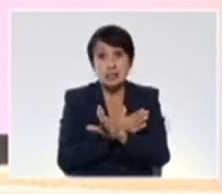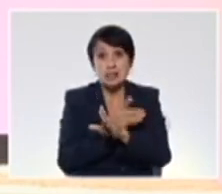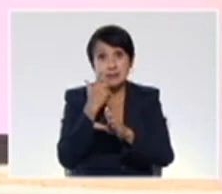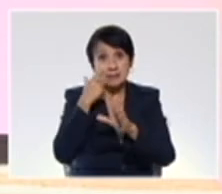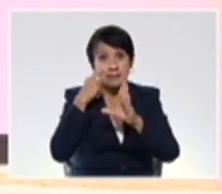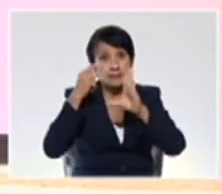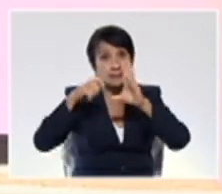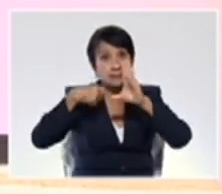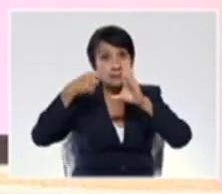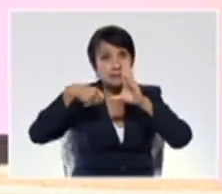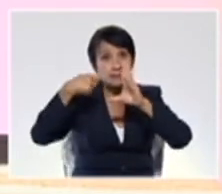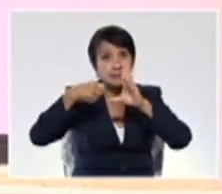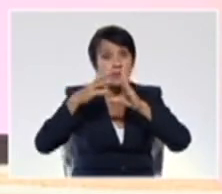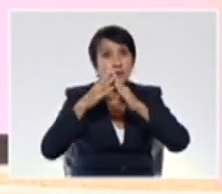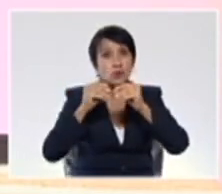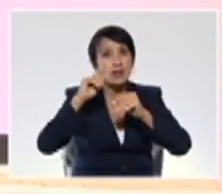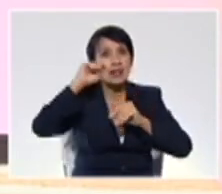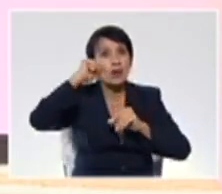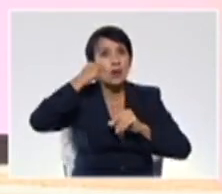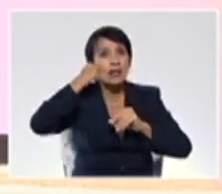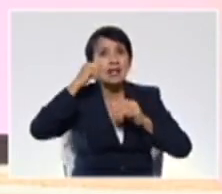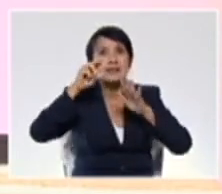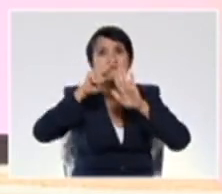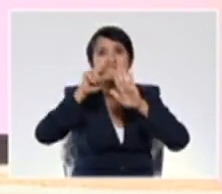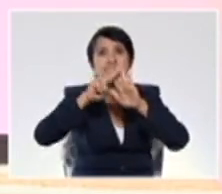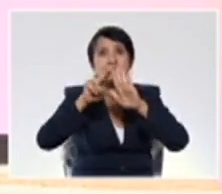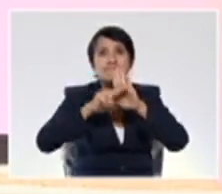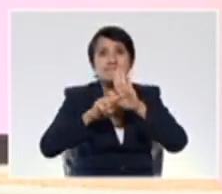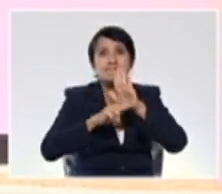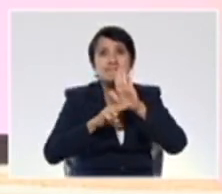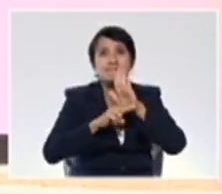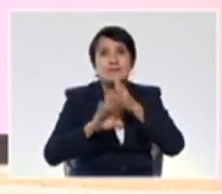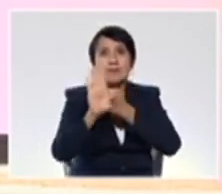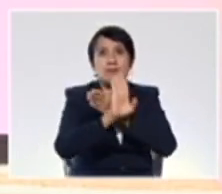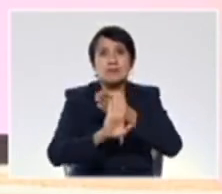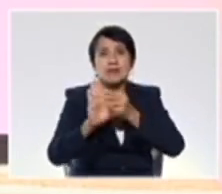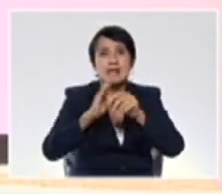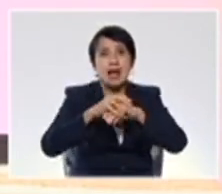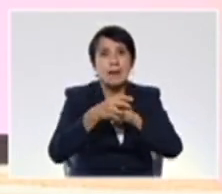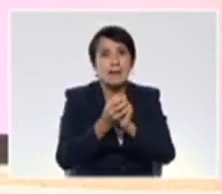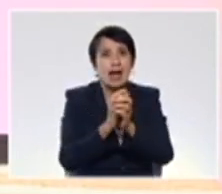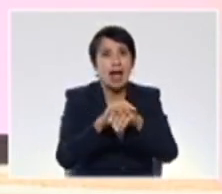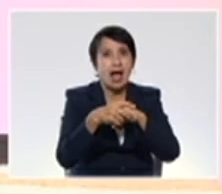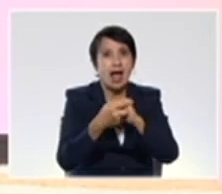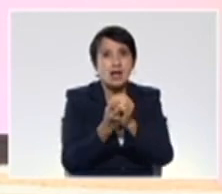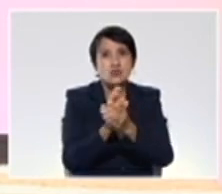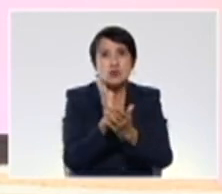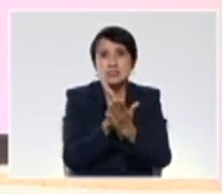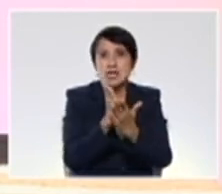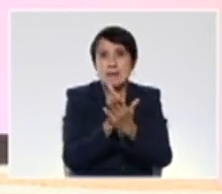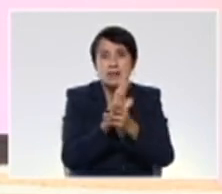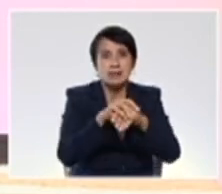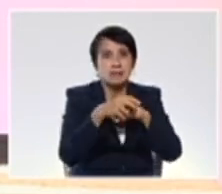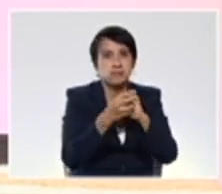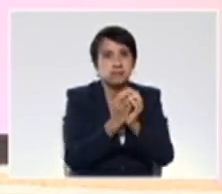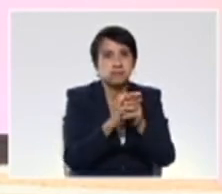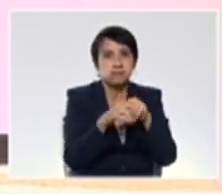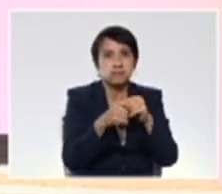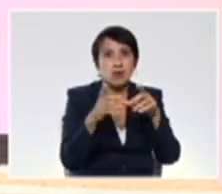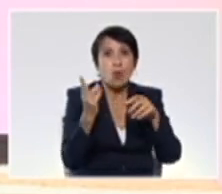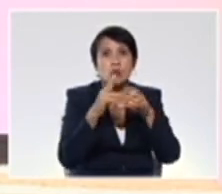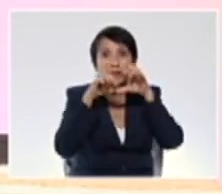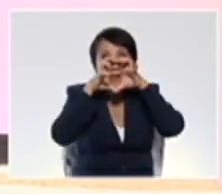el video y recordarles nuestras medidas de bioseguridad. Lavarnos las manos constantemente, usar